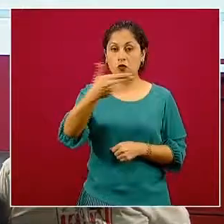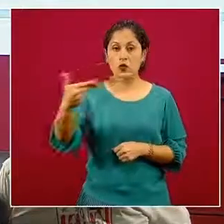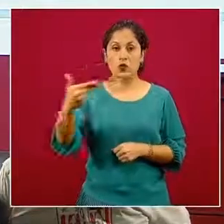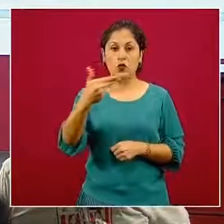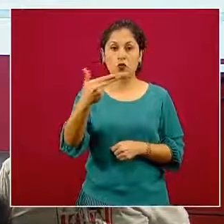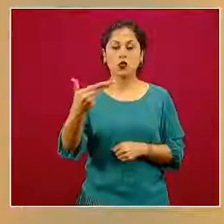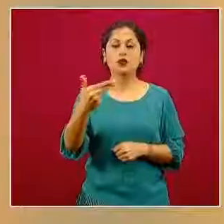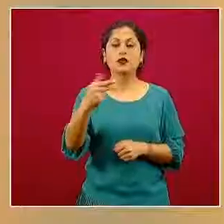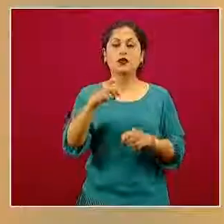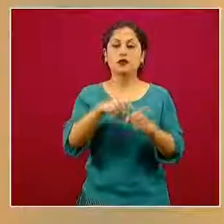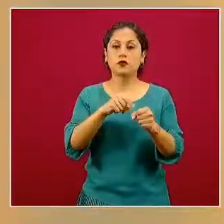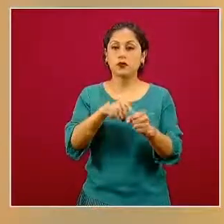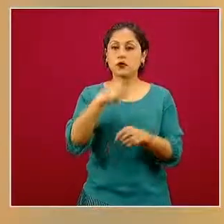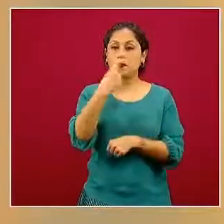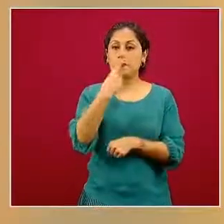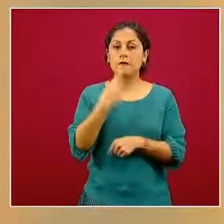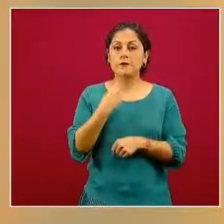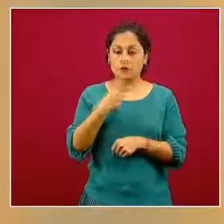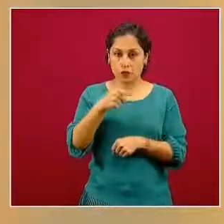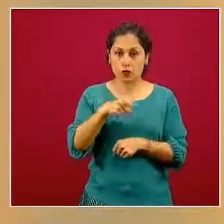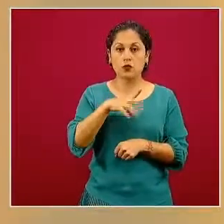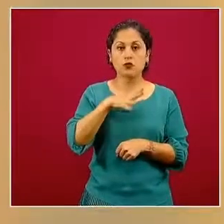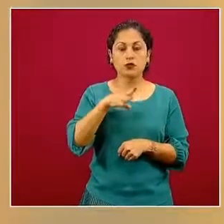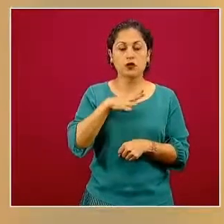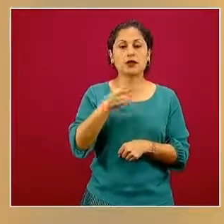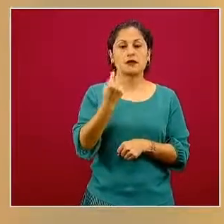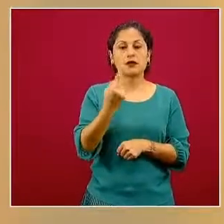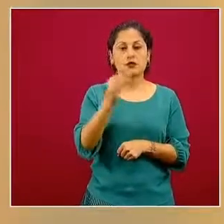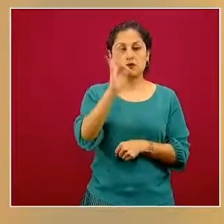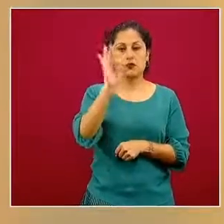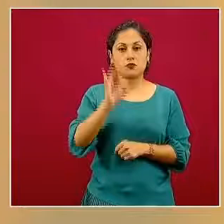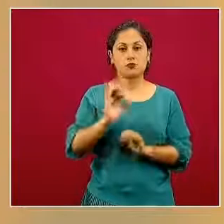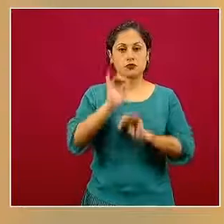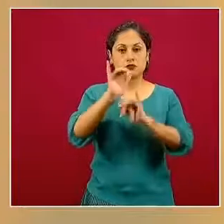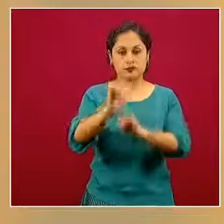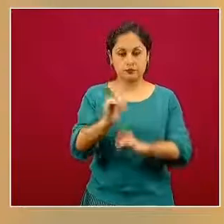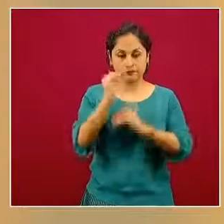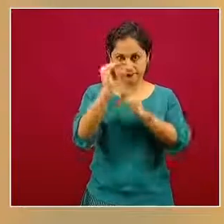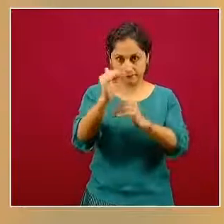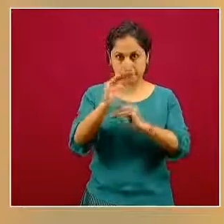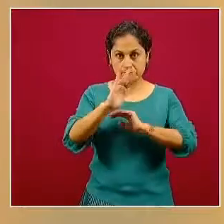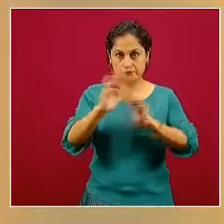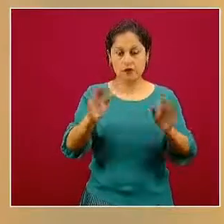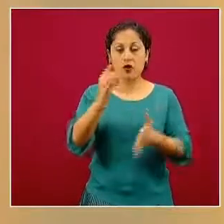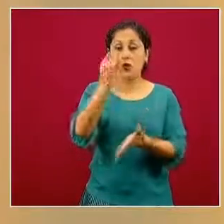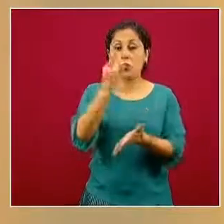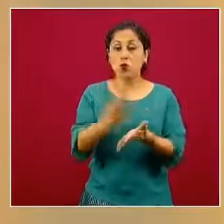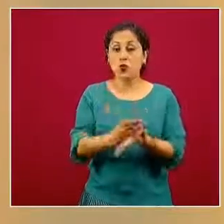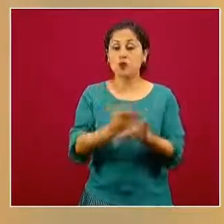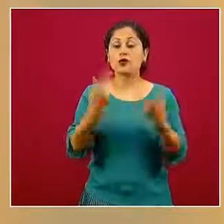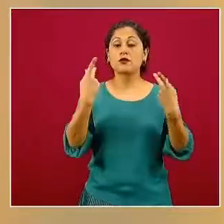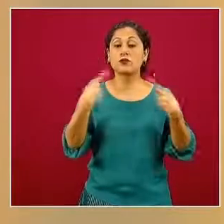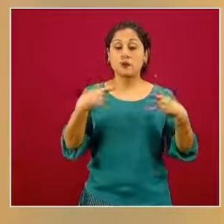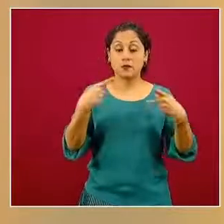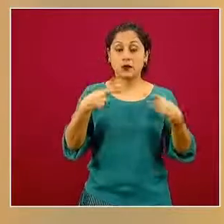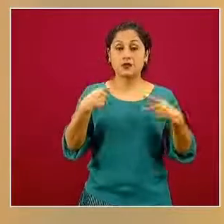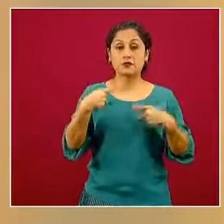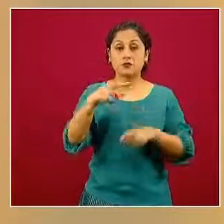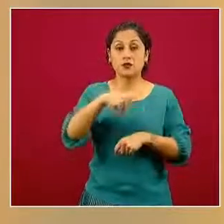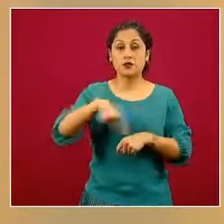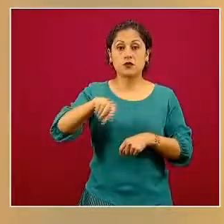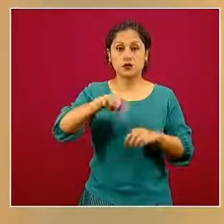rojo, con un aforo de solamente el 25%, siempre enfocado solo a personas que están en